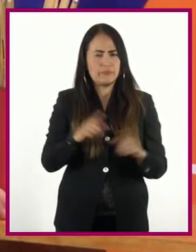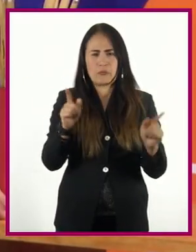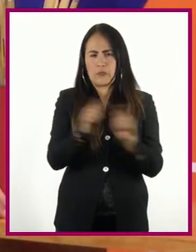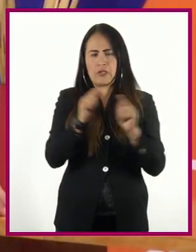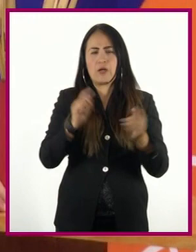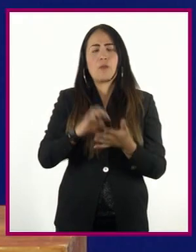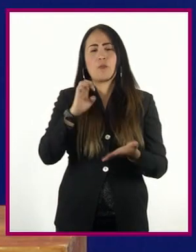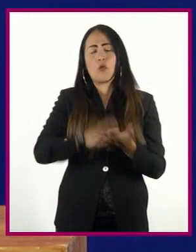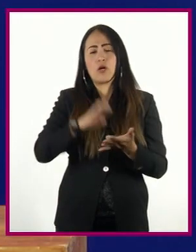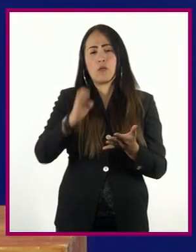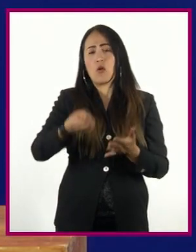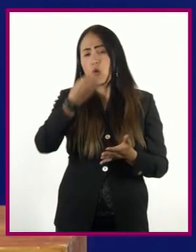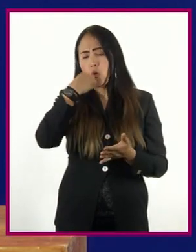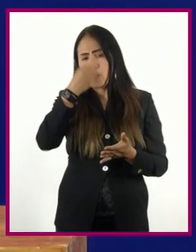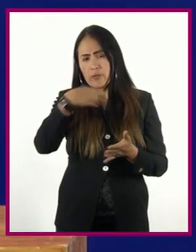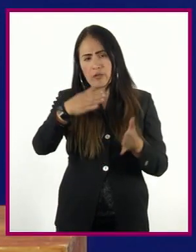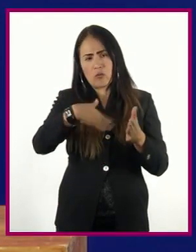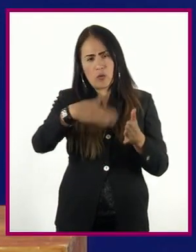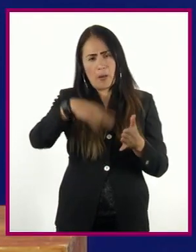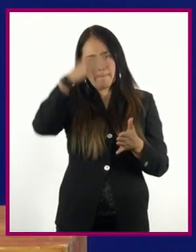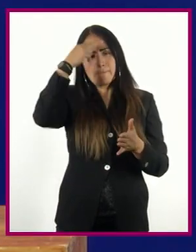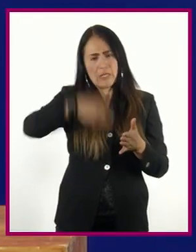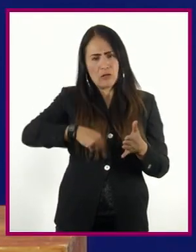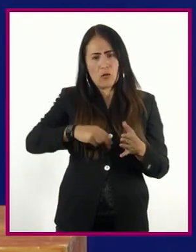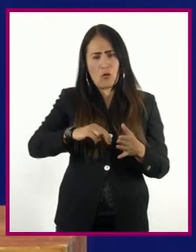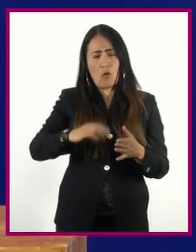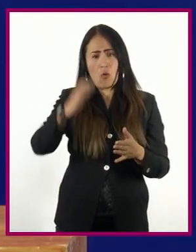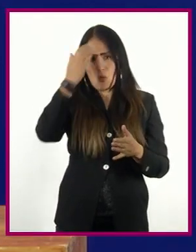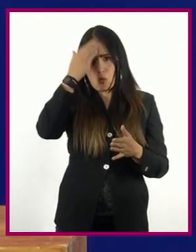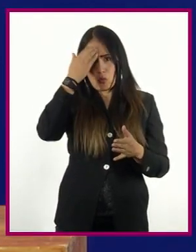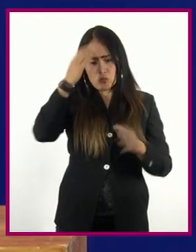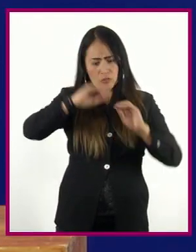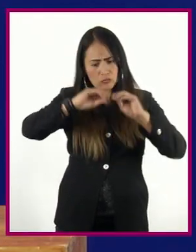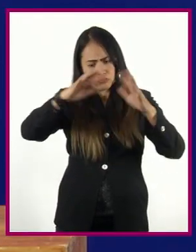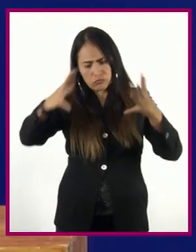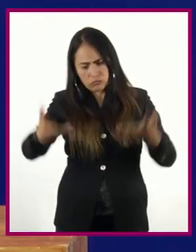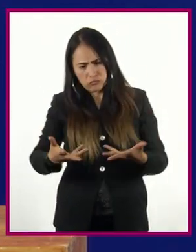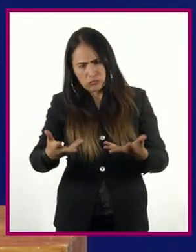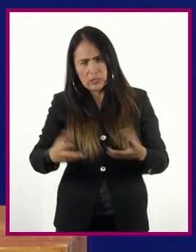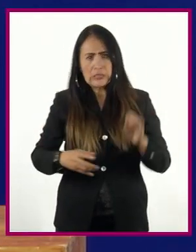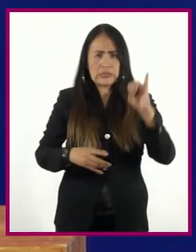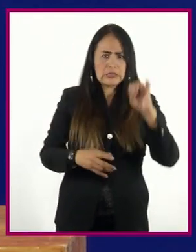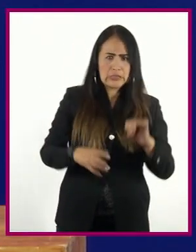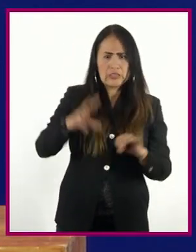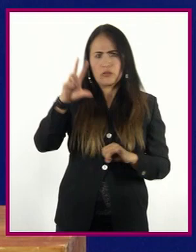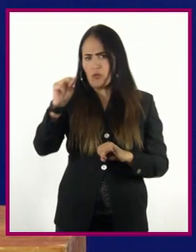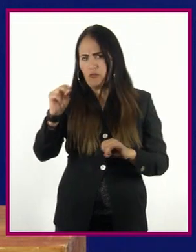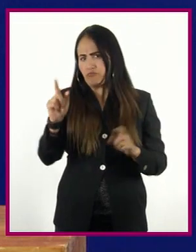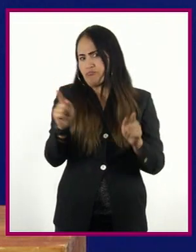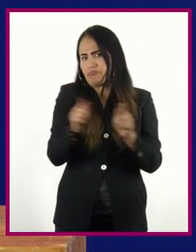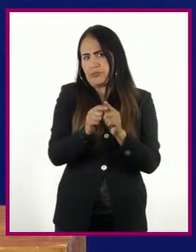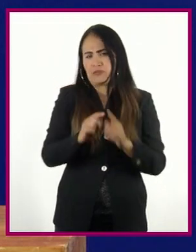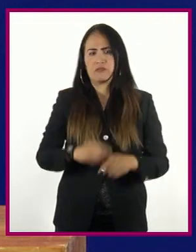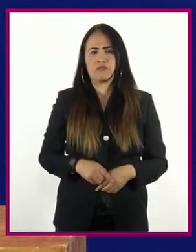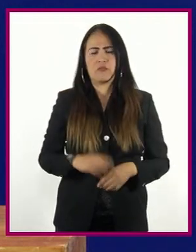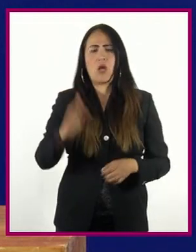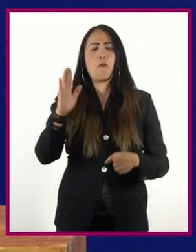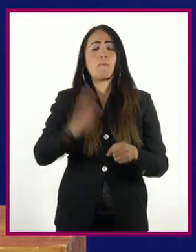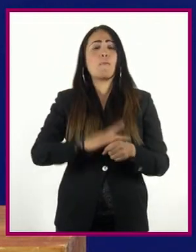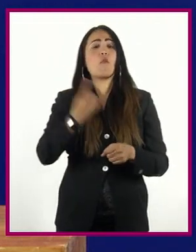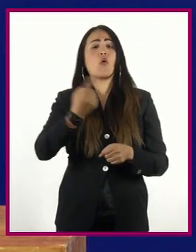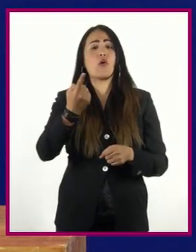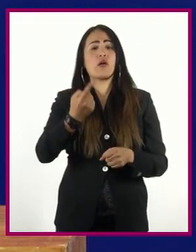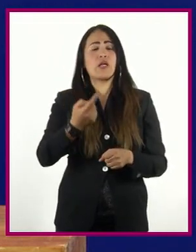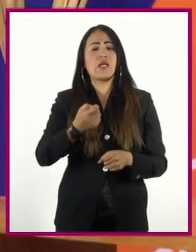¿la comida mexicana es conocida en el mundo? El entrevistado responderá sí o no. El por qué ya es